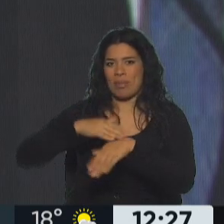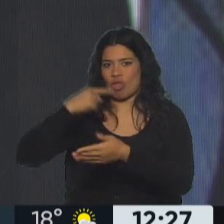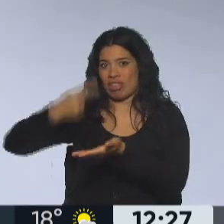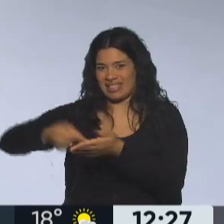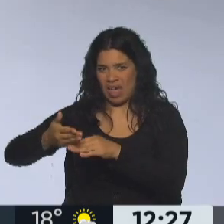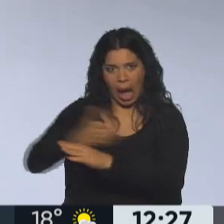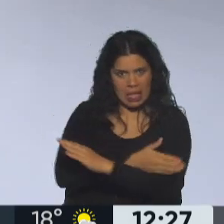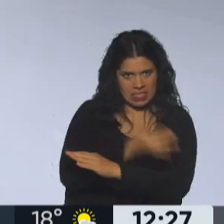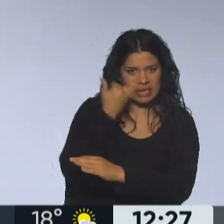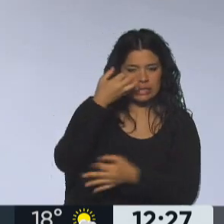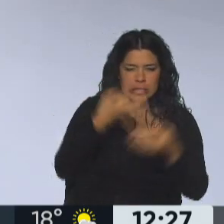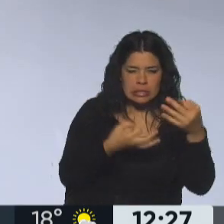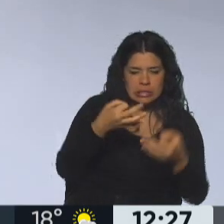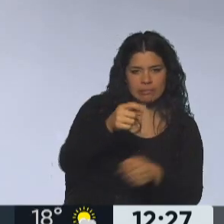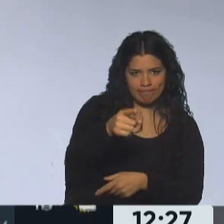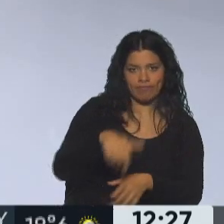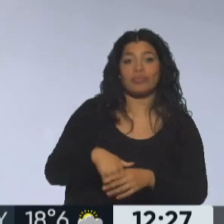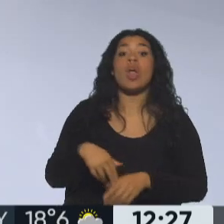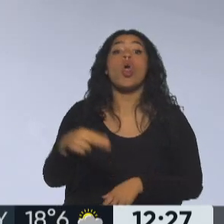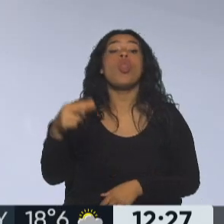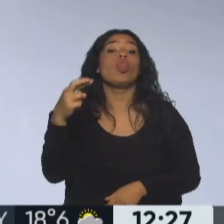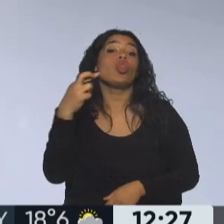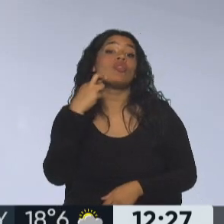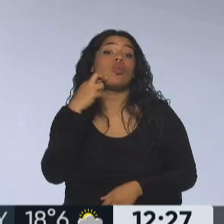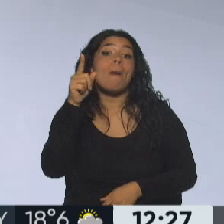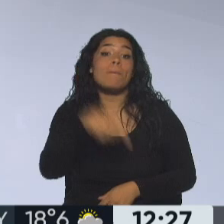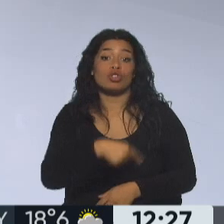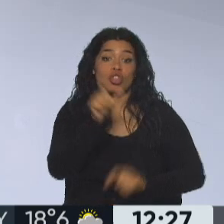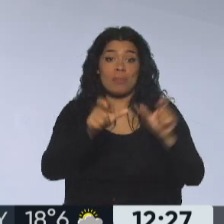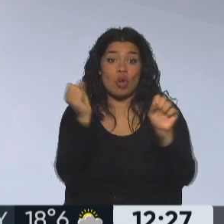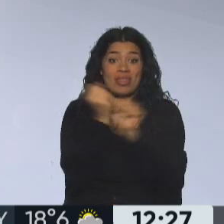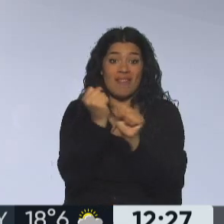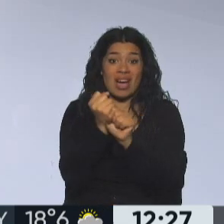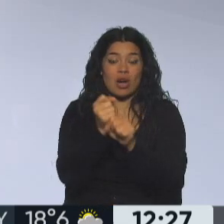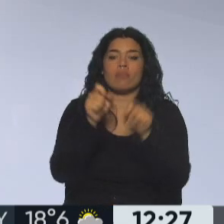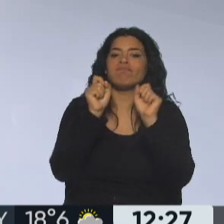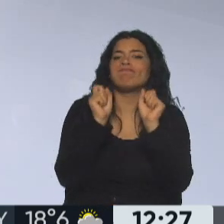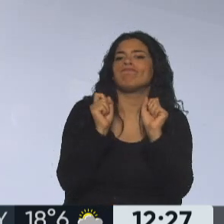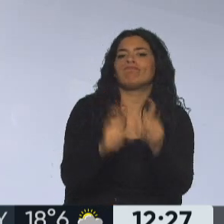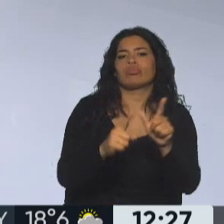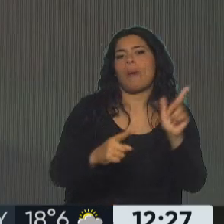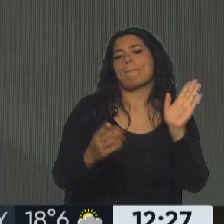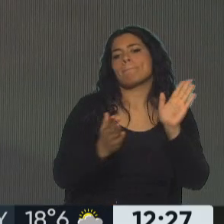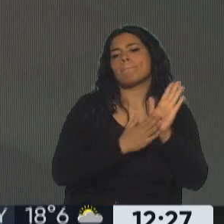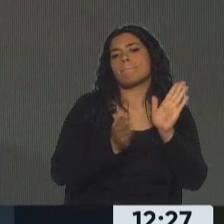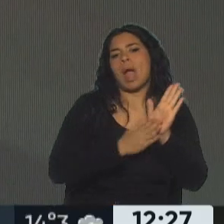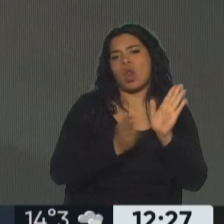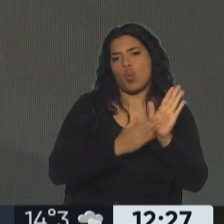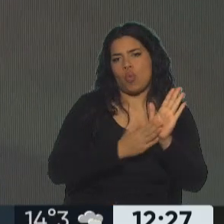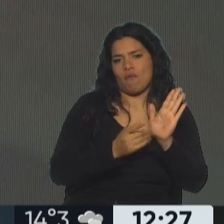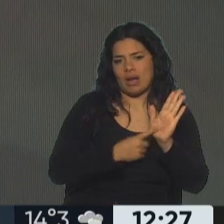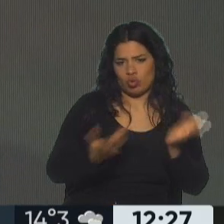la medida. 19%, es decir, casi 20% de esos trabajadores son de la industria manufacturera. Es decir, 1 de cada 5 está en la